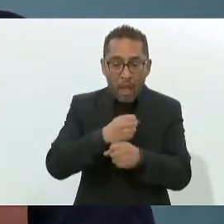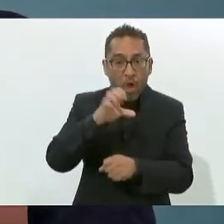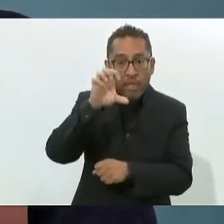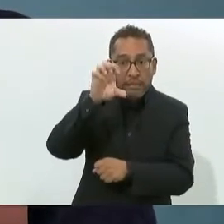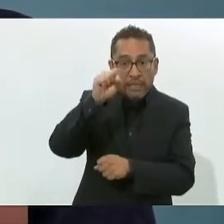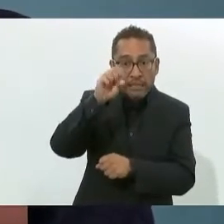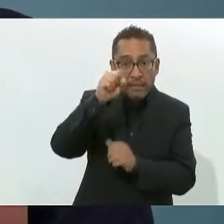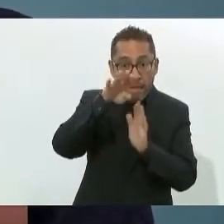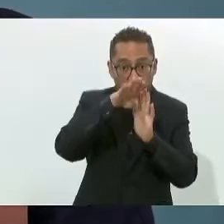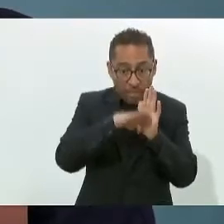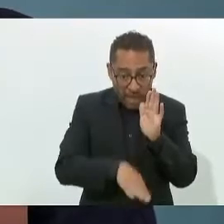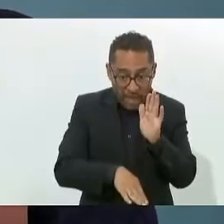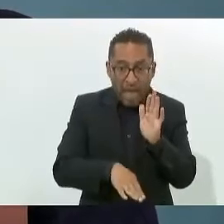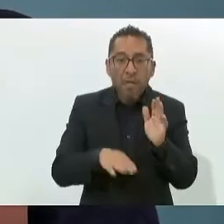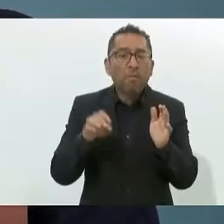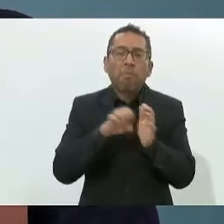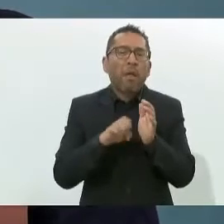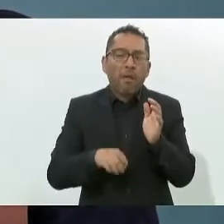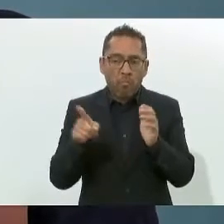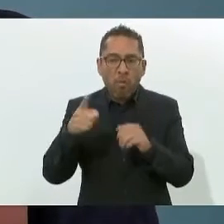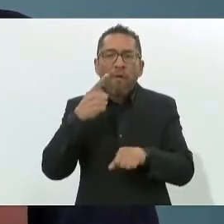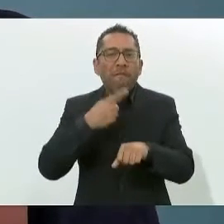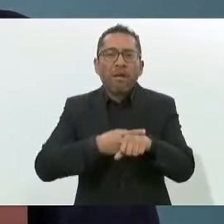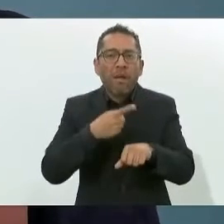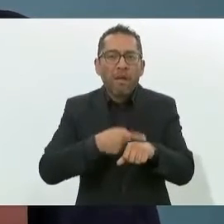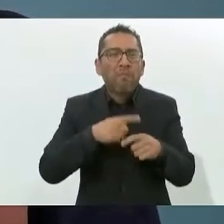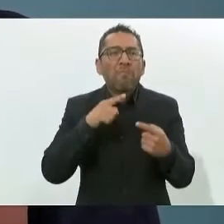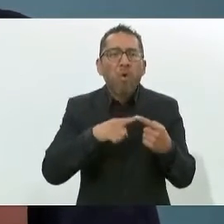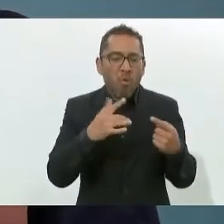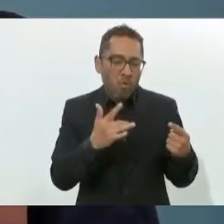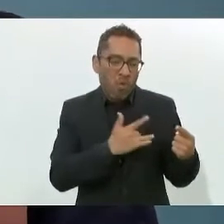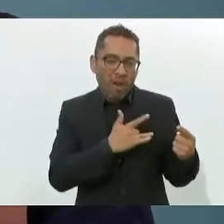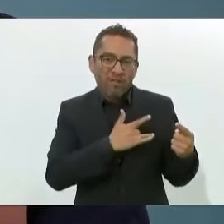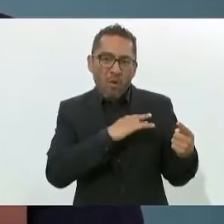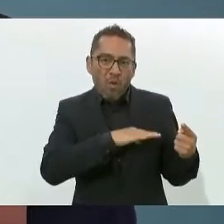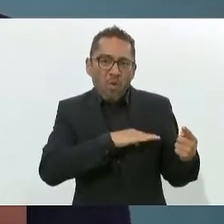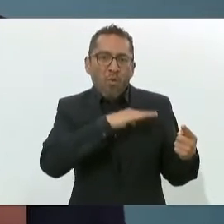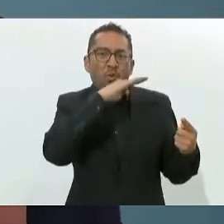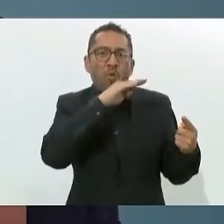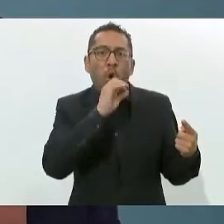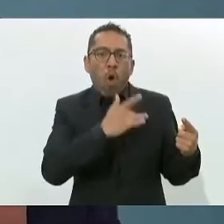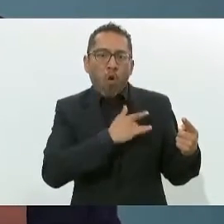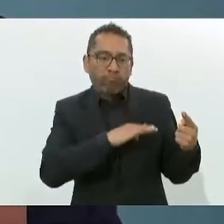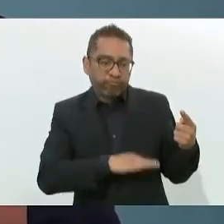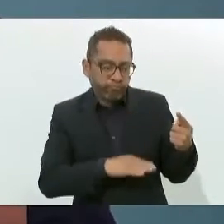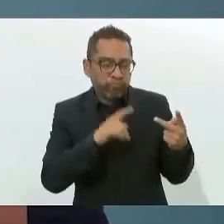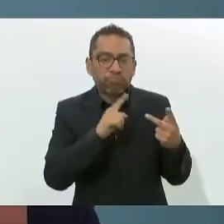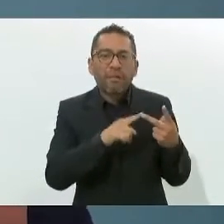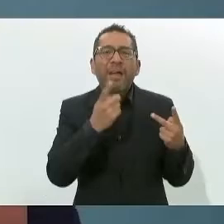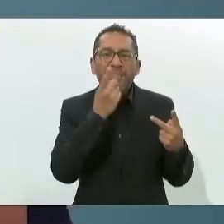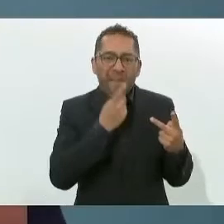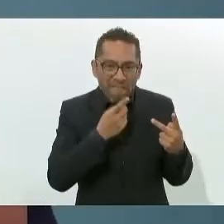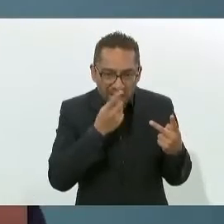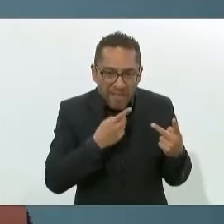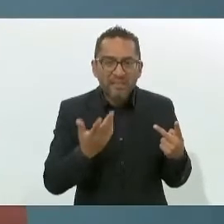años, que padezcan de hipertensión, de diabetes,